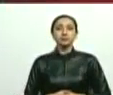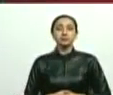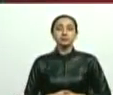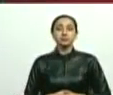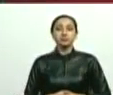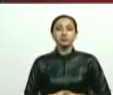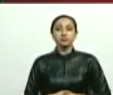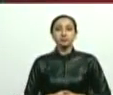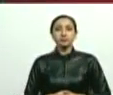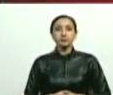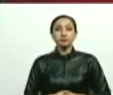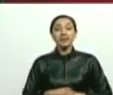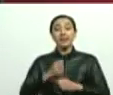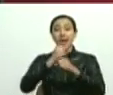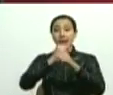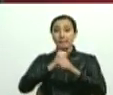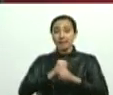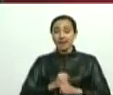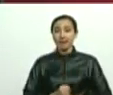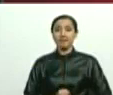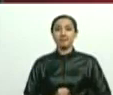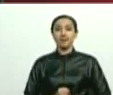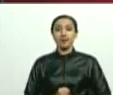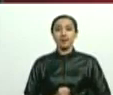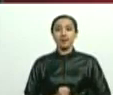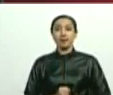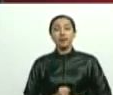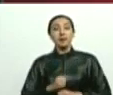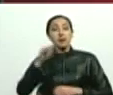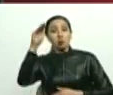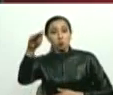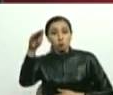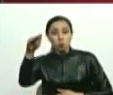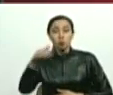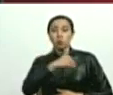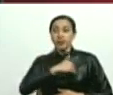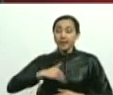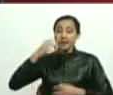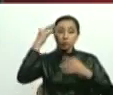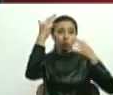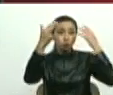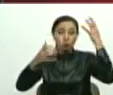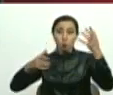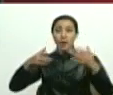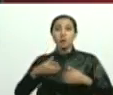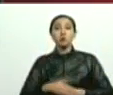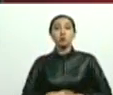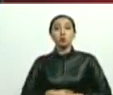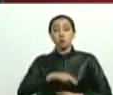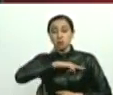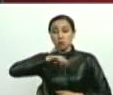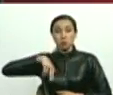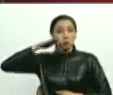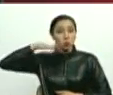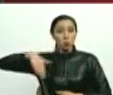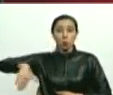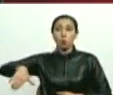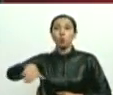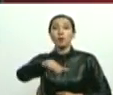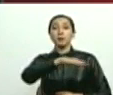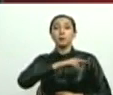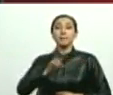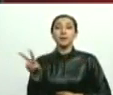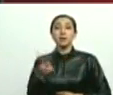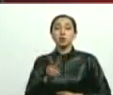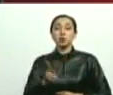de las esperanzas, de las aspiraciones, de los sueños de nuestro pueblo de a pie.